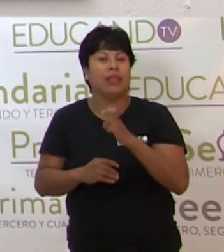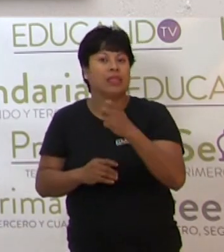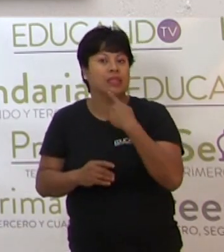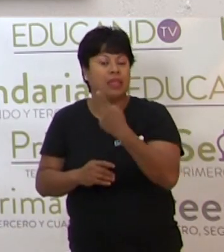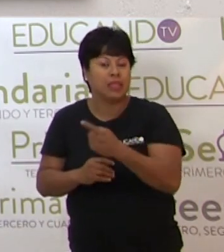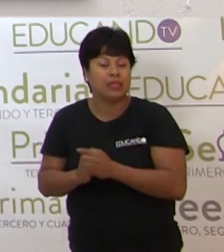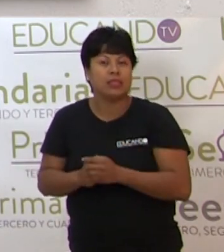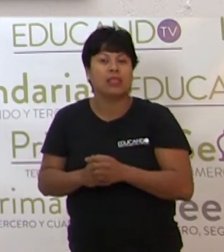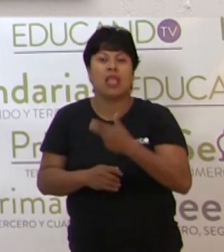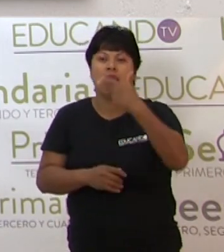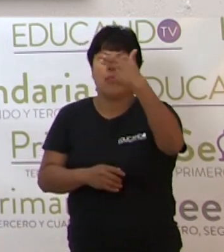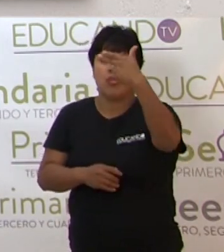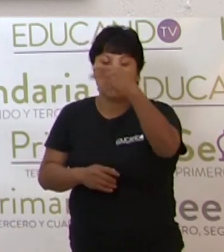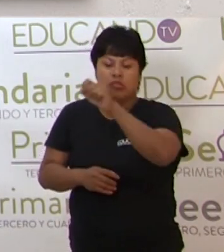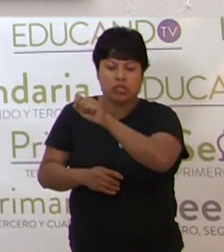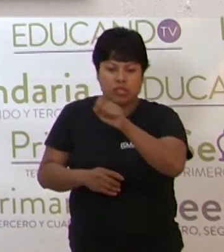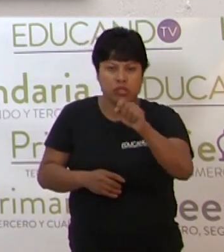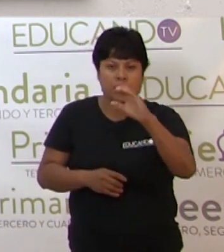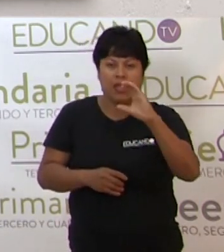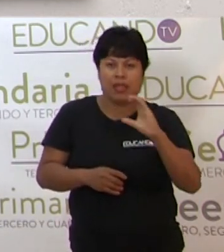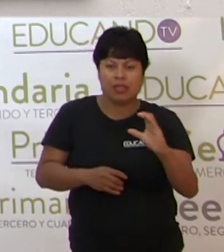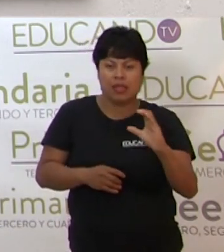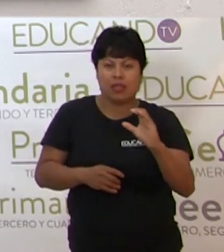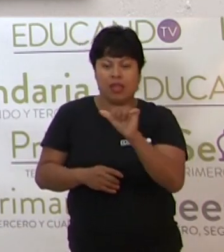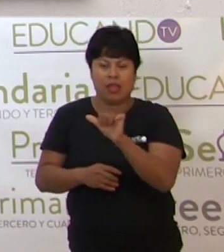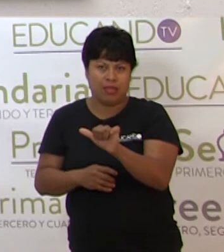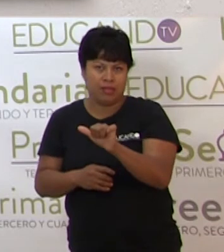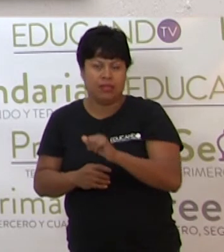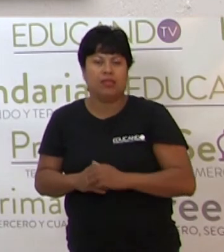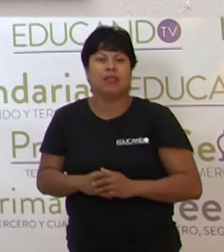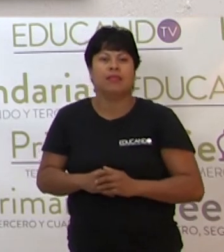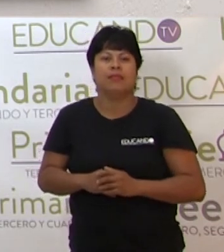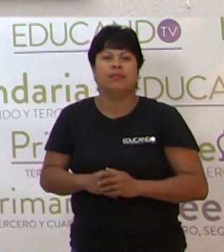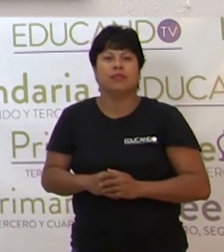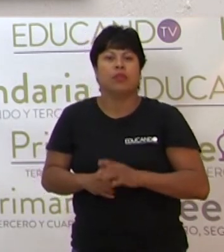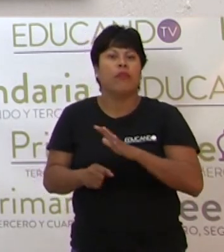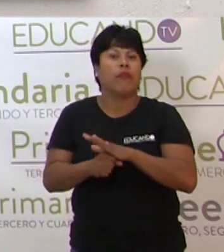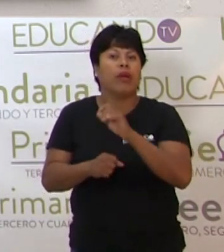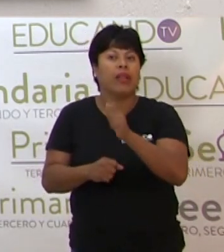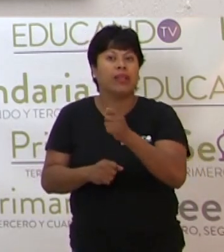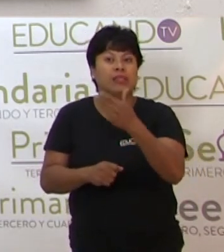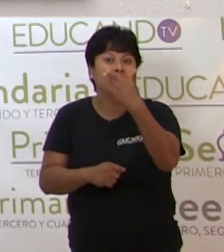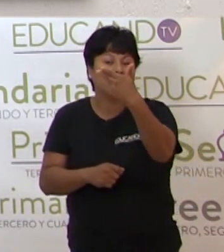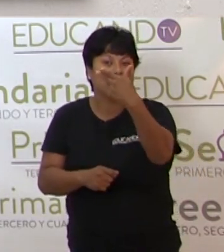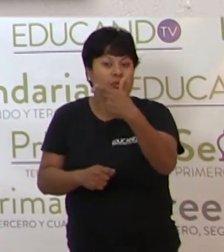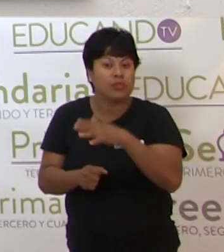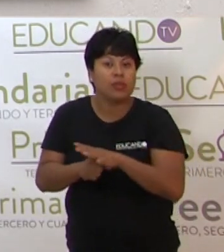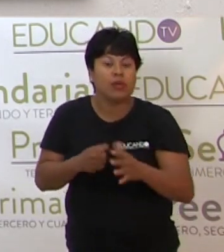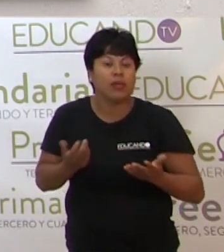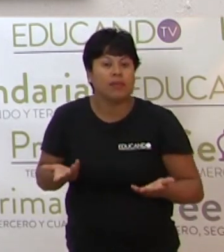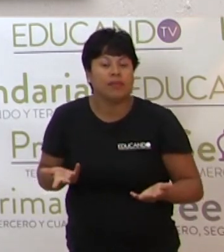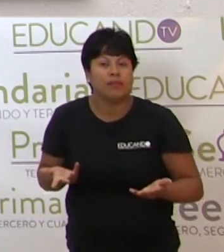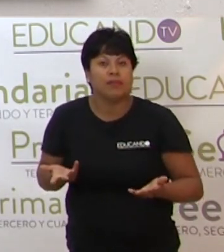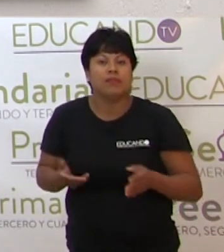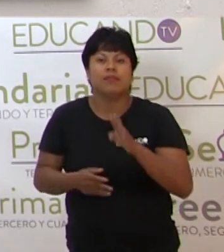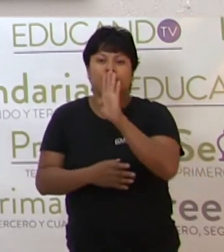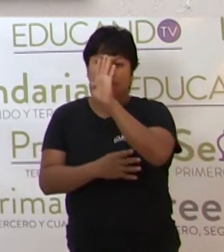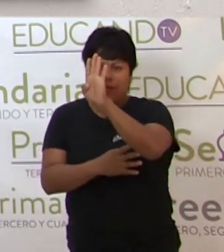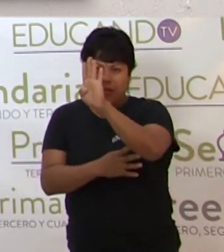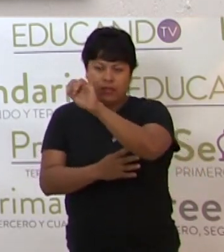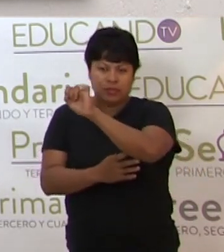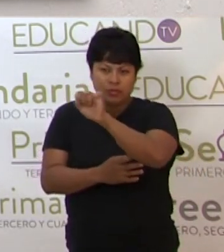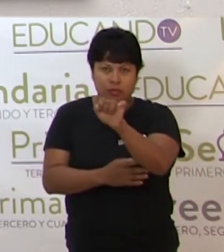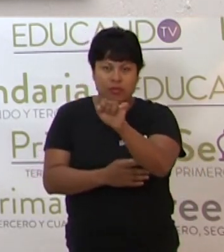que es hipotenusa sobre cateto adyacente. ¿Cuál es la hipotenusa? C